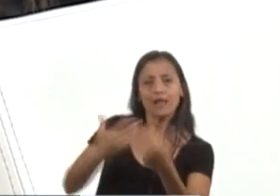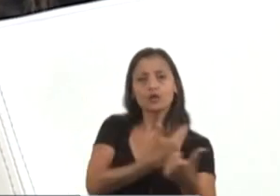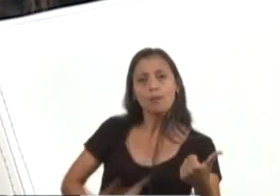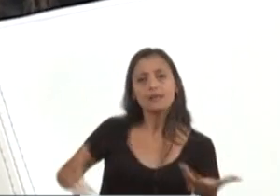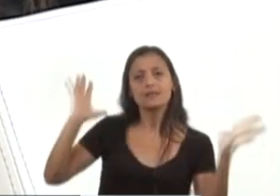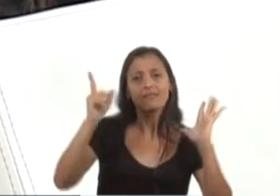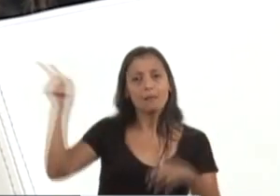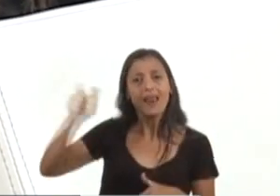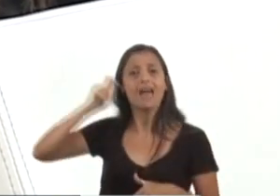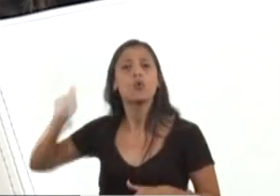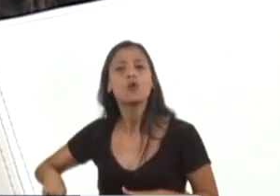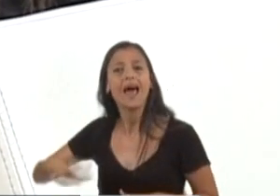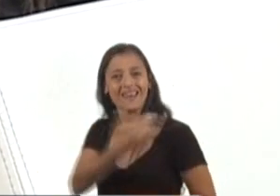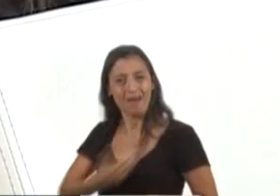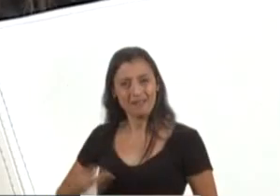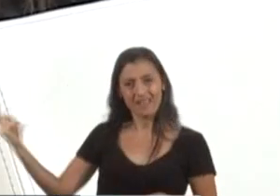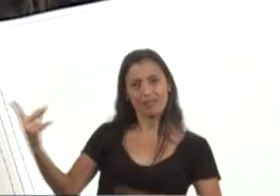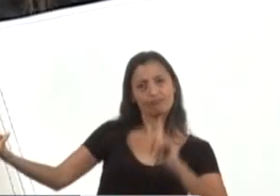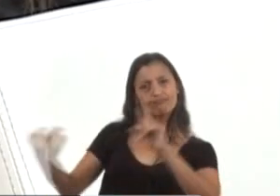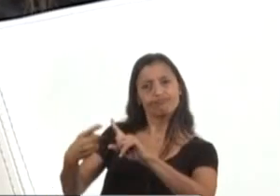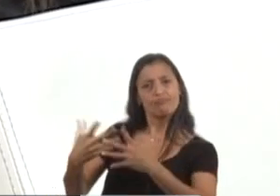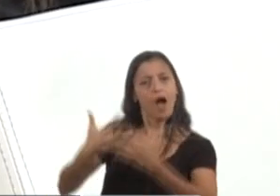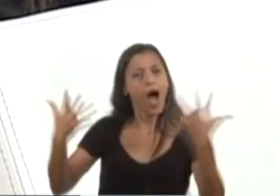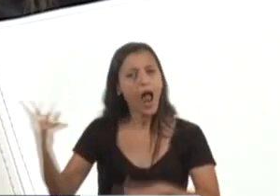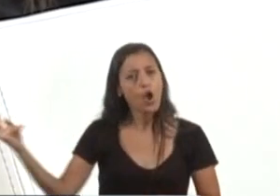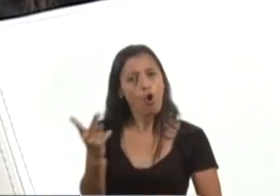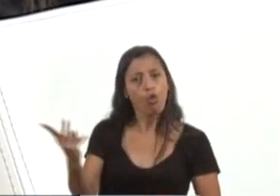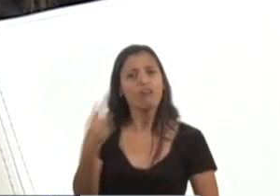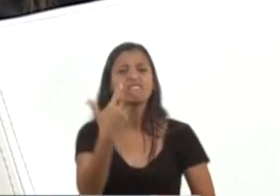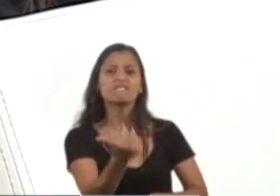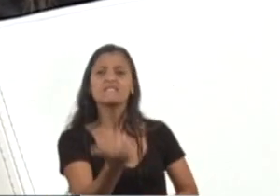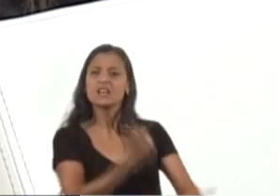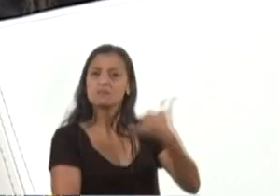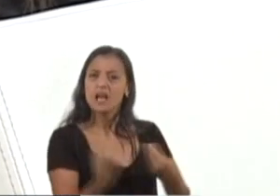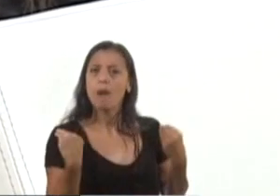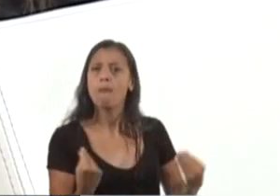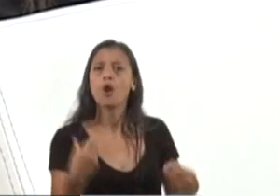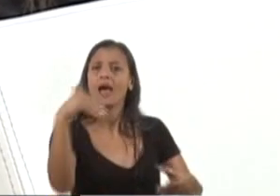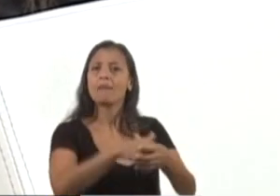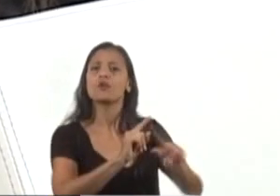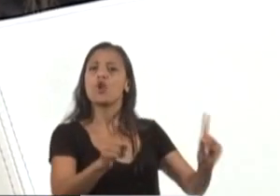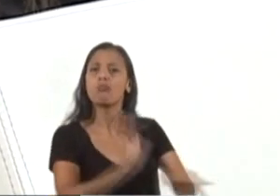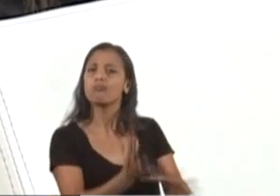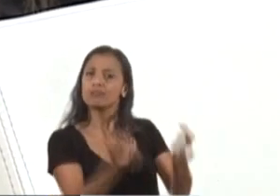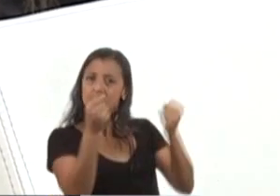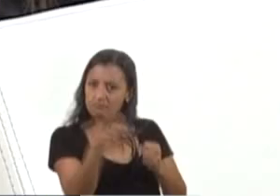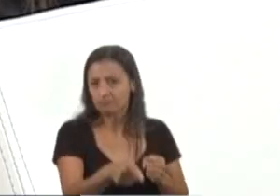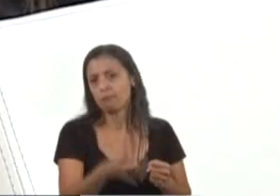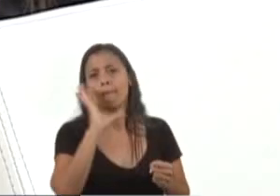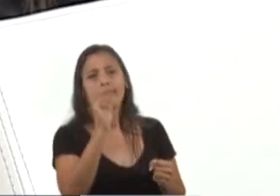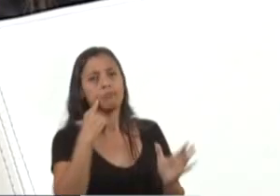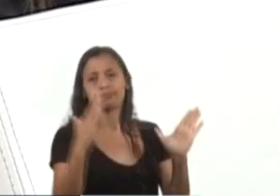Ucrania, Volodymyr Zelensky, para, bueno, transmitirle o informarle el porqué de esa votación, el porqué de esos votos, que claramente